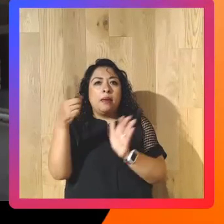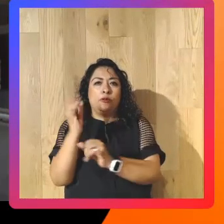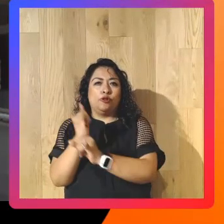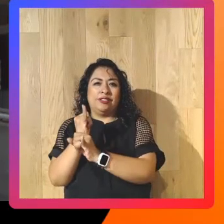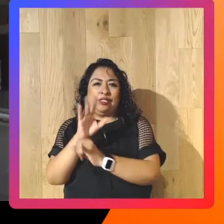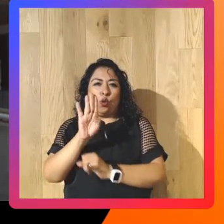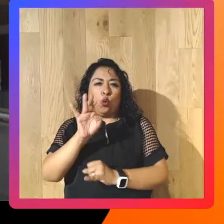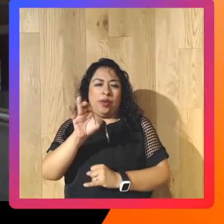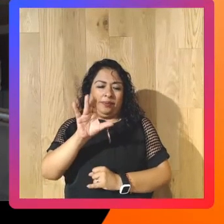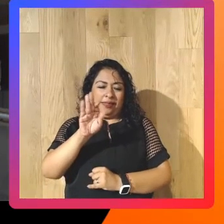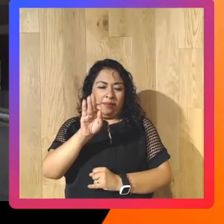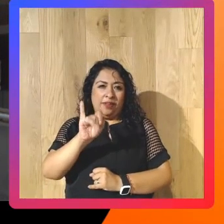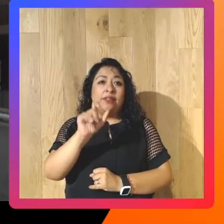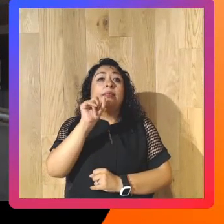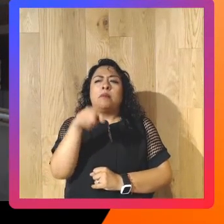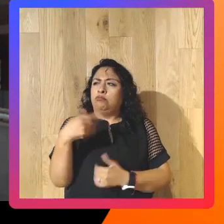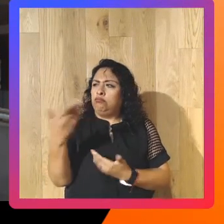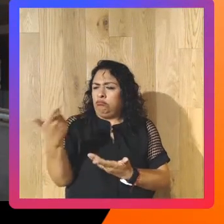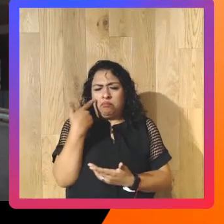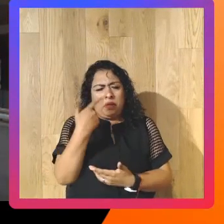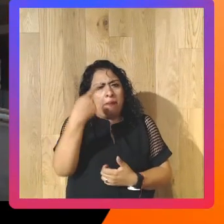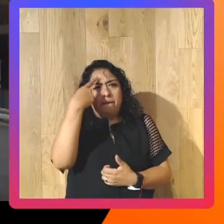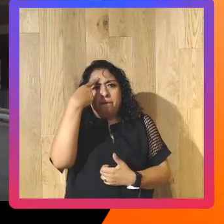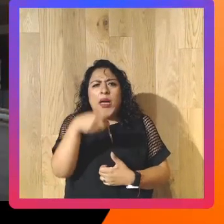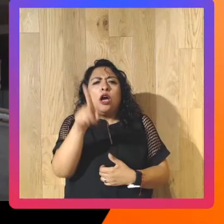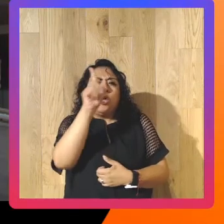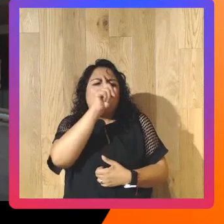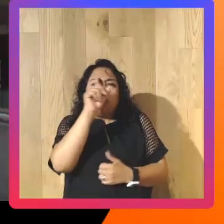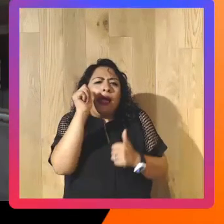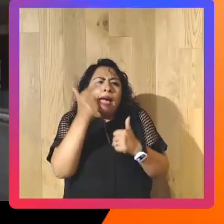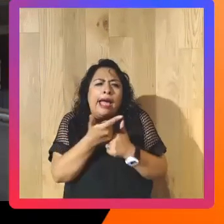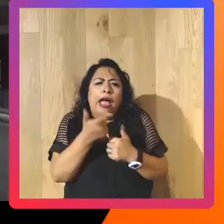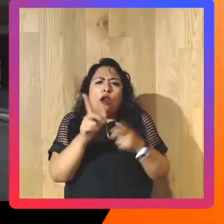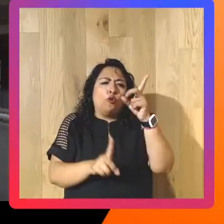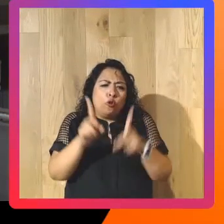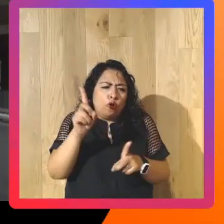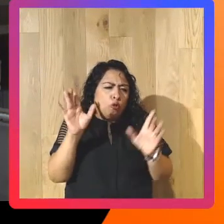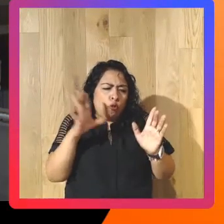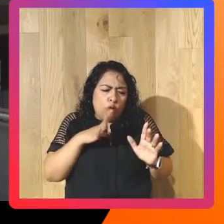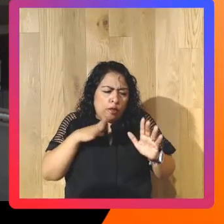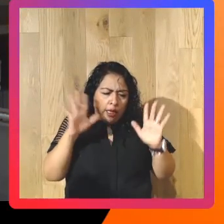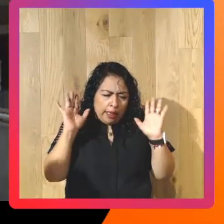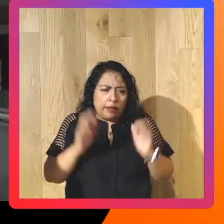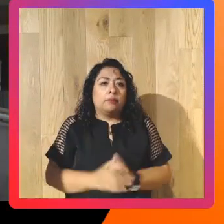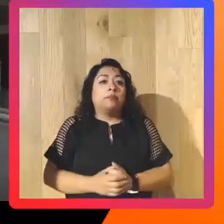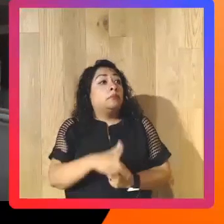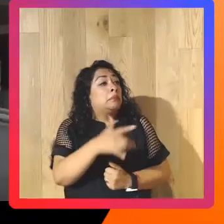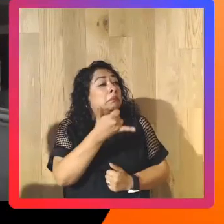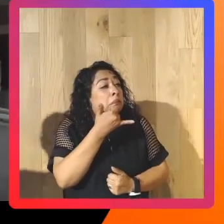del CEMEFI y estamos también a su disposición para orientar cualquier tipo de duda que hubiera. ¿Perdón?